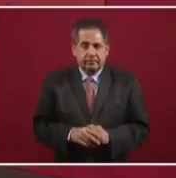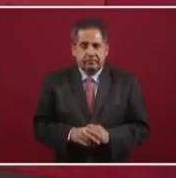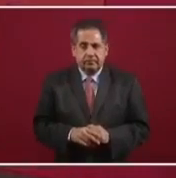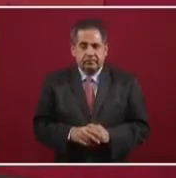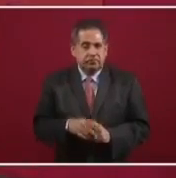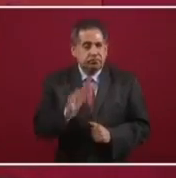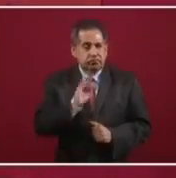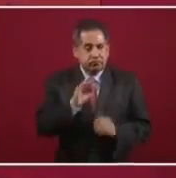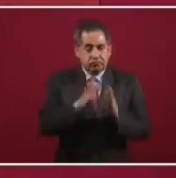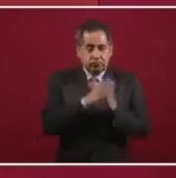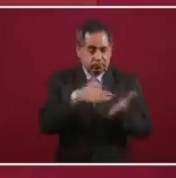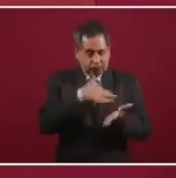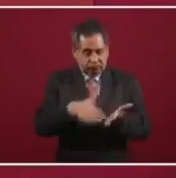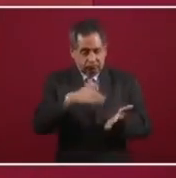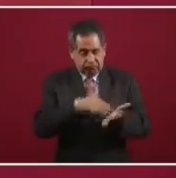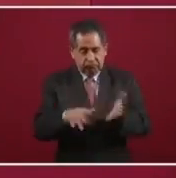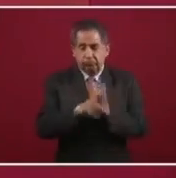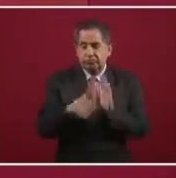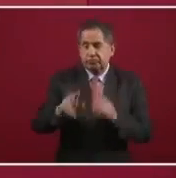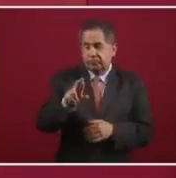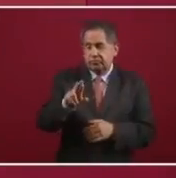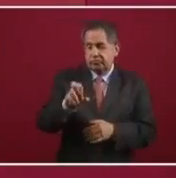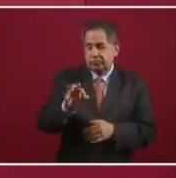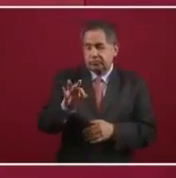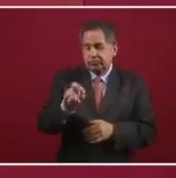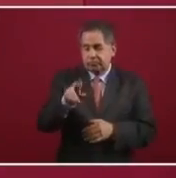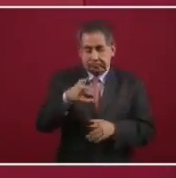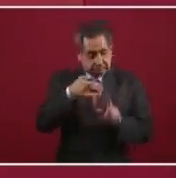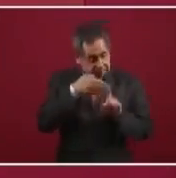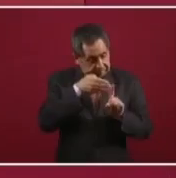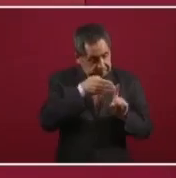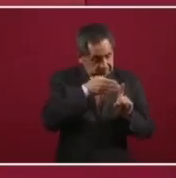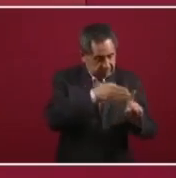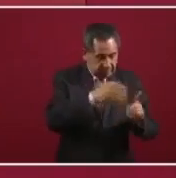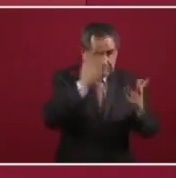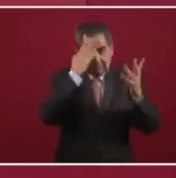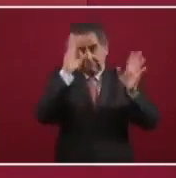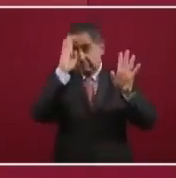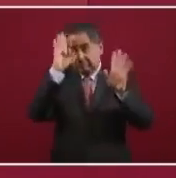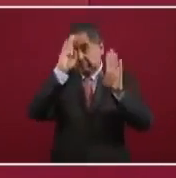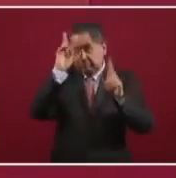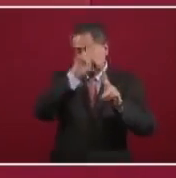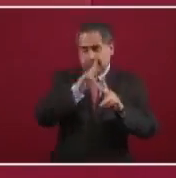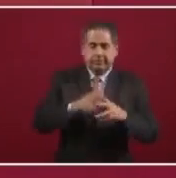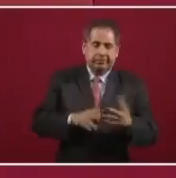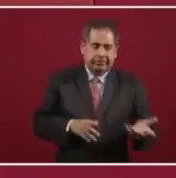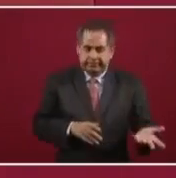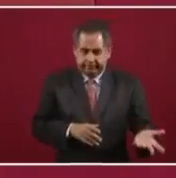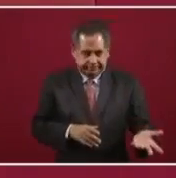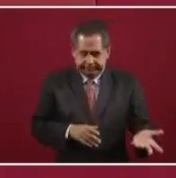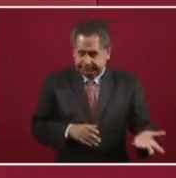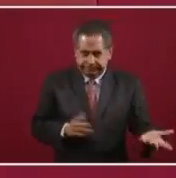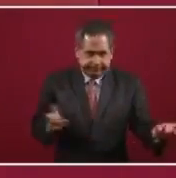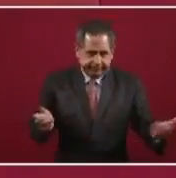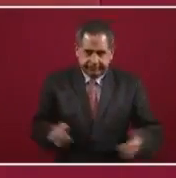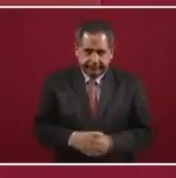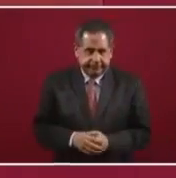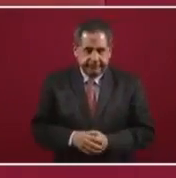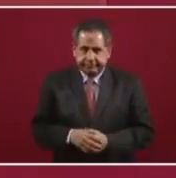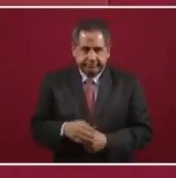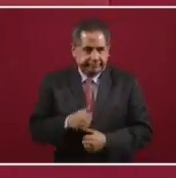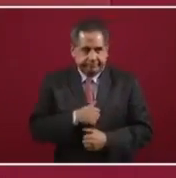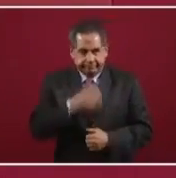eres lector del Reforma, pues entonces dices, qué barbaridad, cómo está este país,